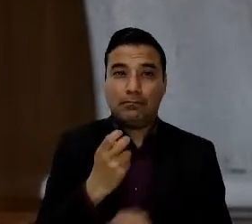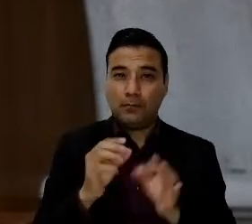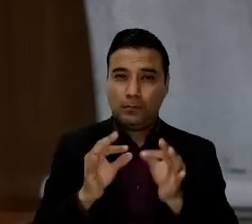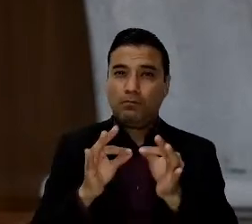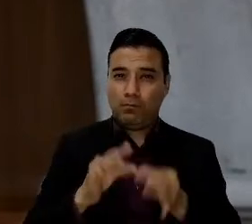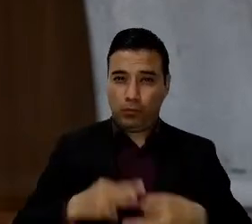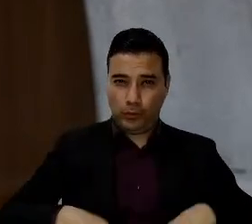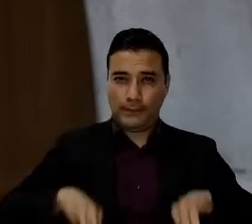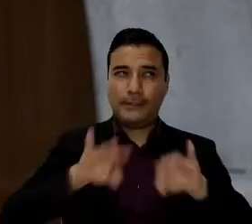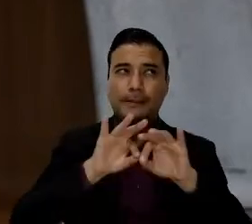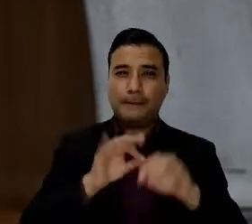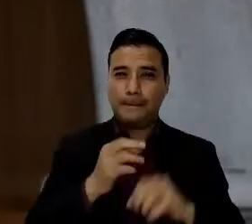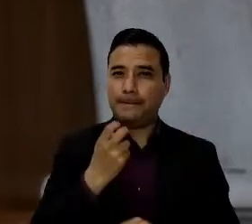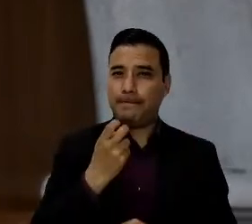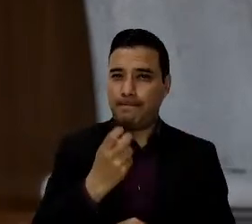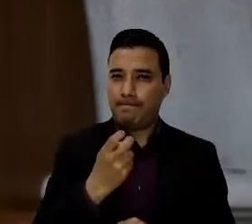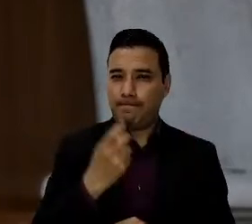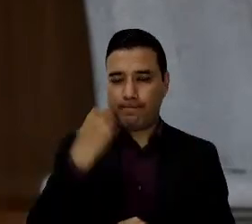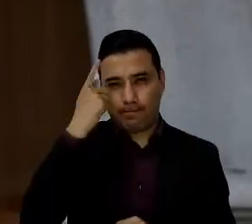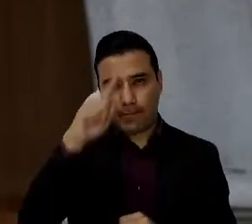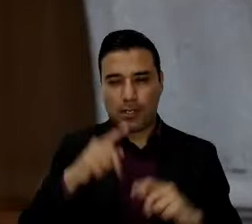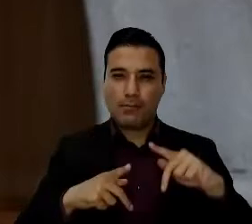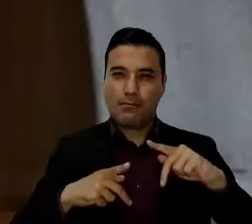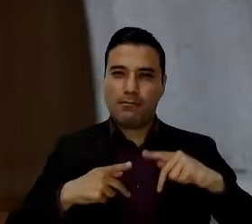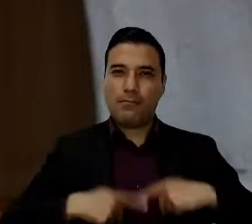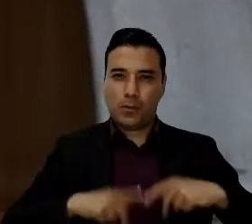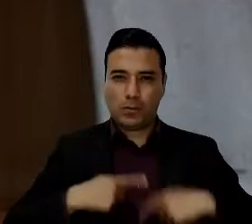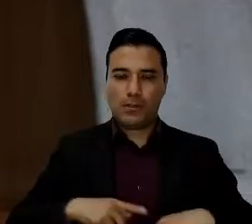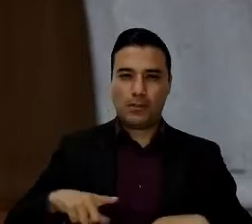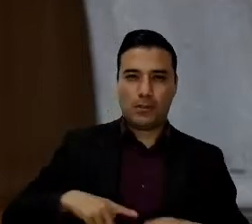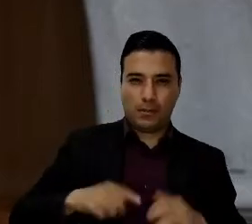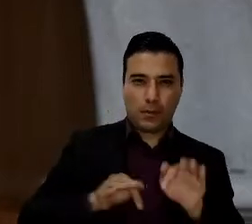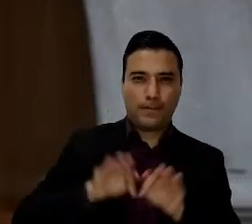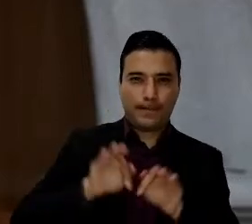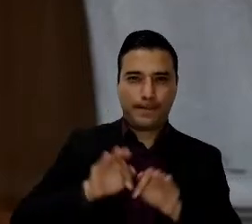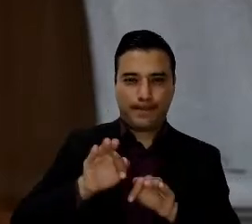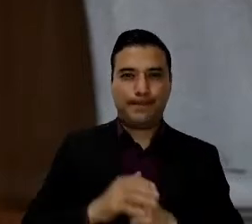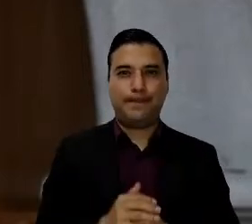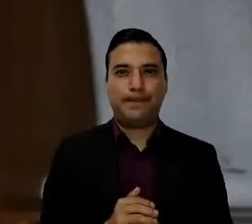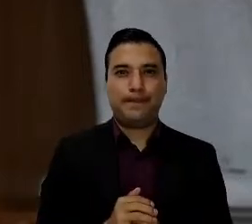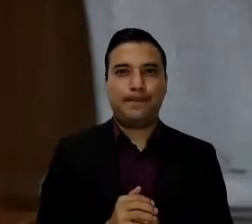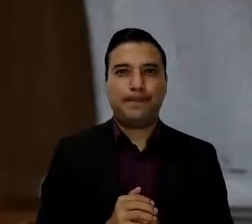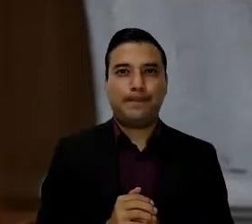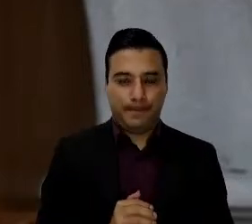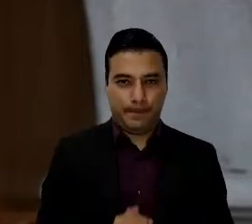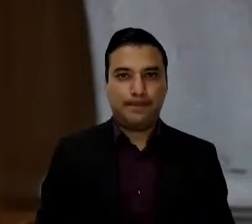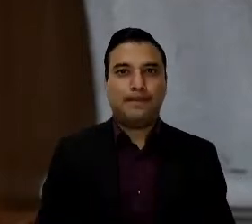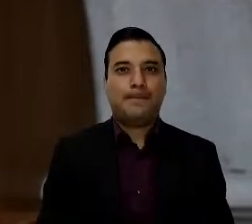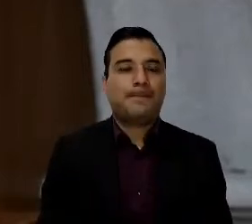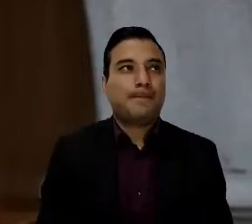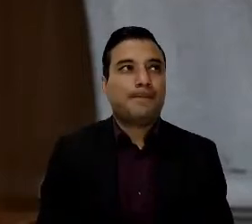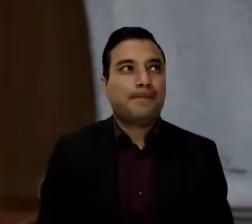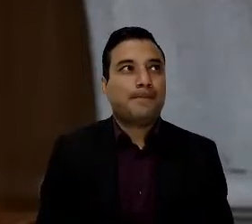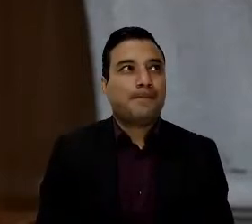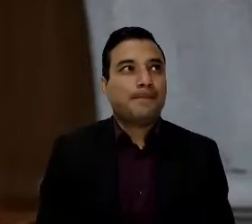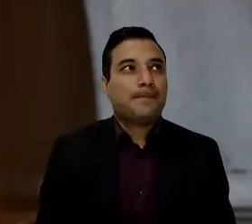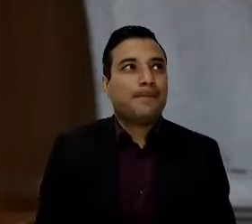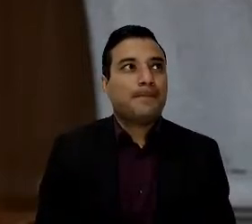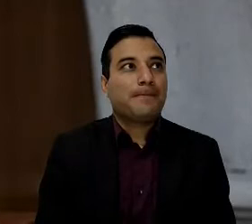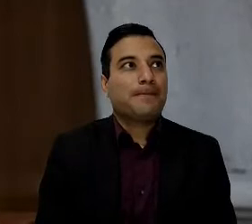que impactan de manera más significativa en la vida cotidiana de los servidores públicos, especialmente si